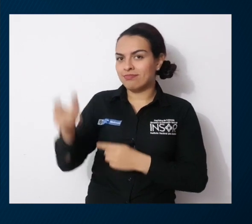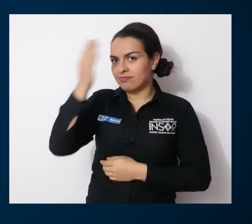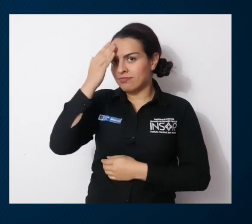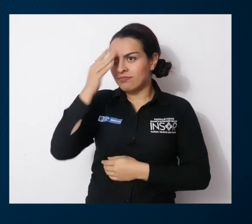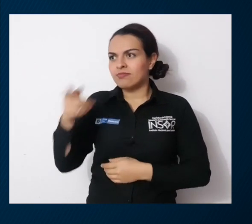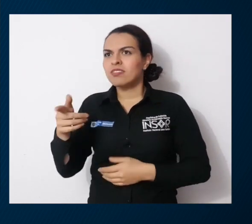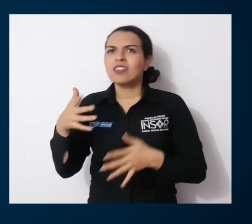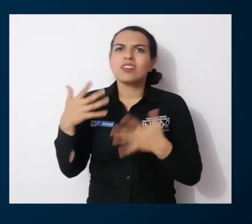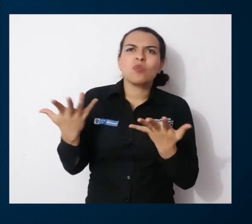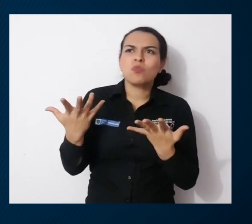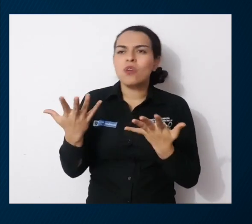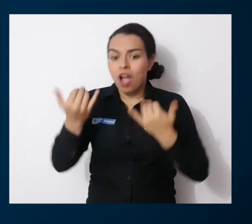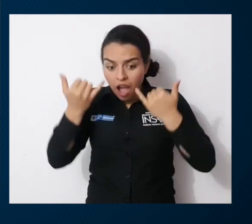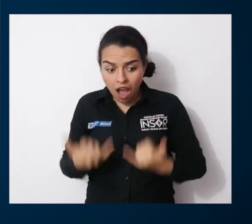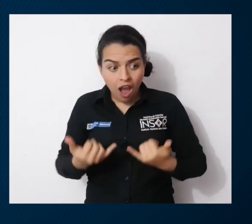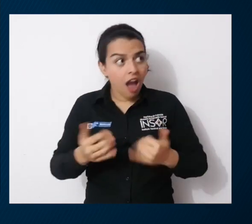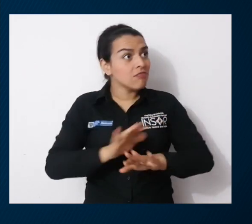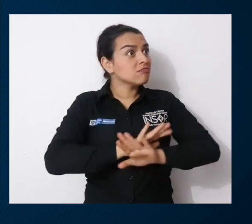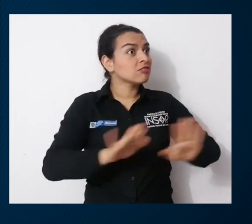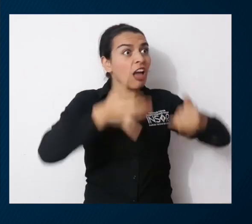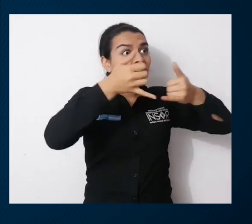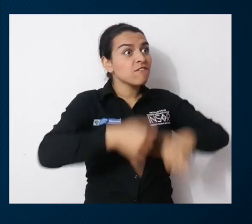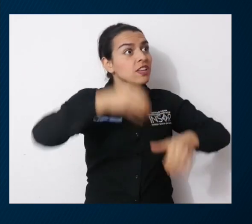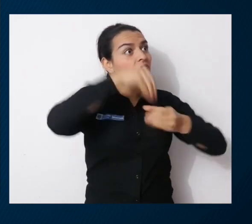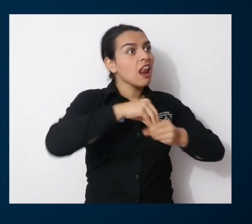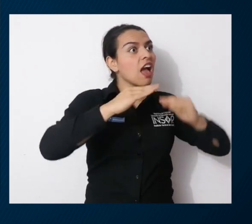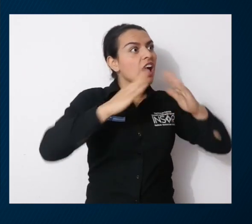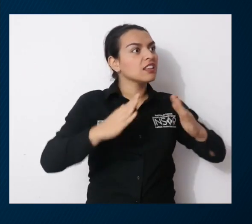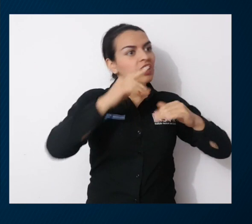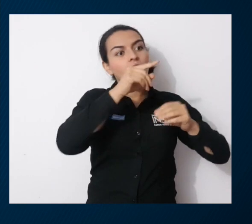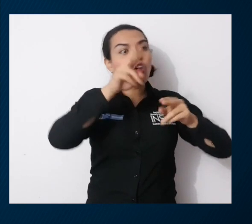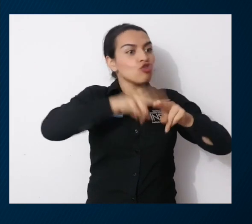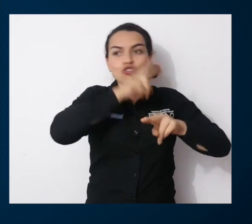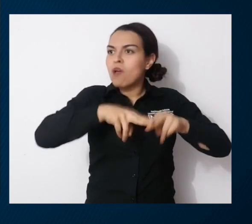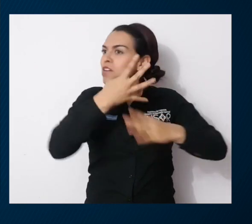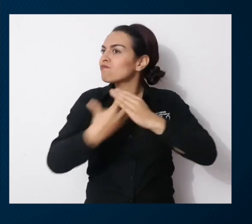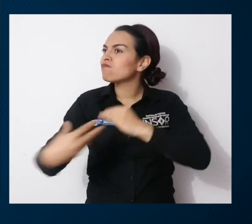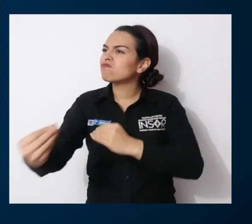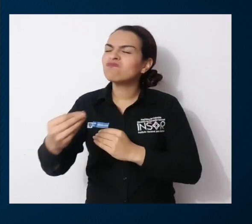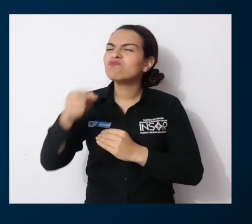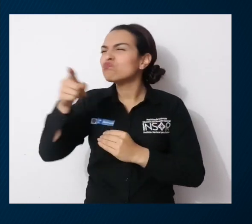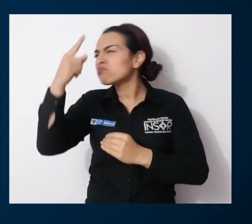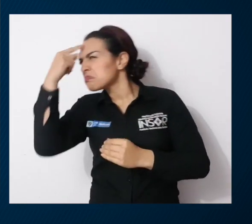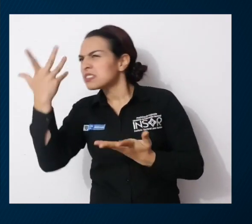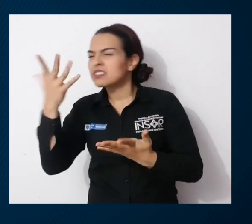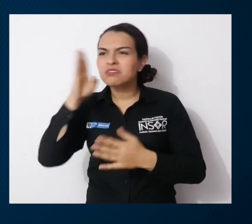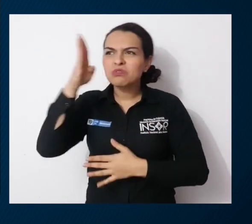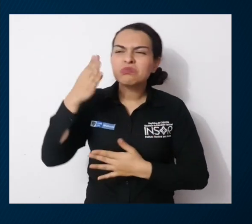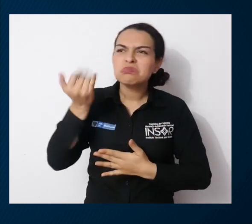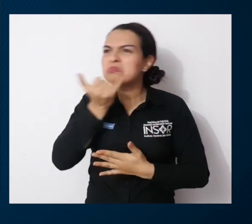quisiéramos que pase cuando regresemos a la normalidad, o cómo quisieras también, frente a lo que dice